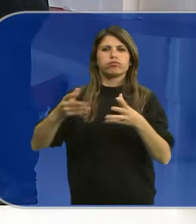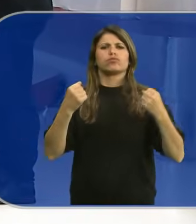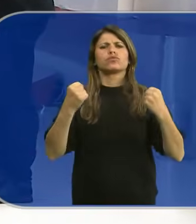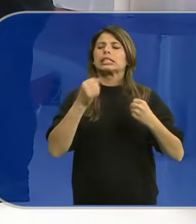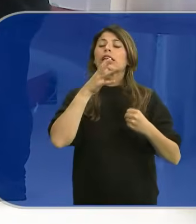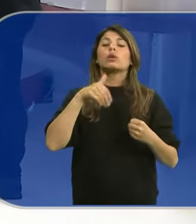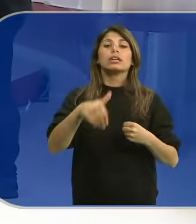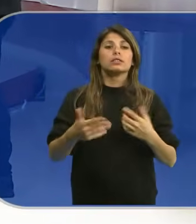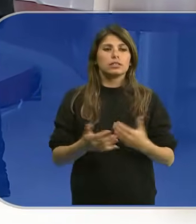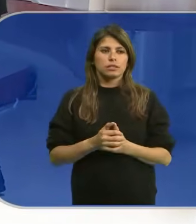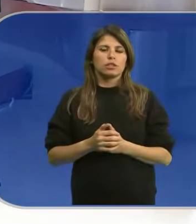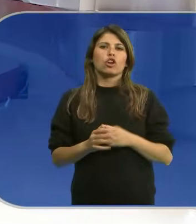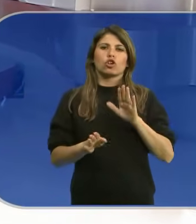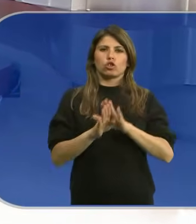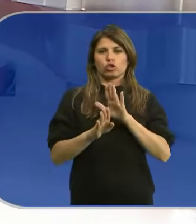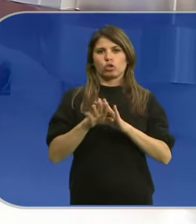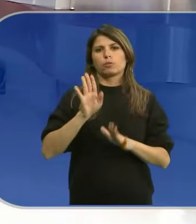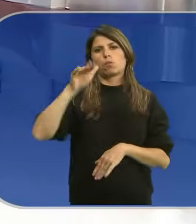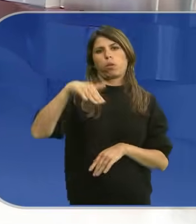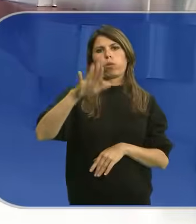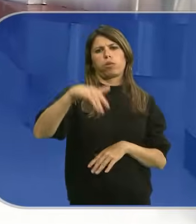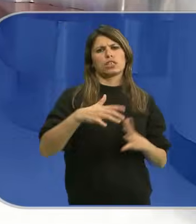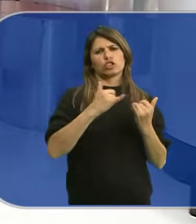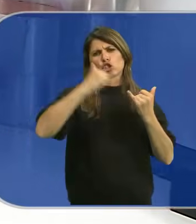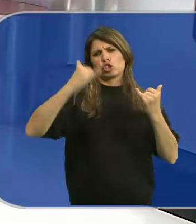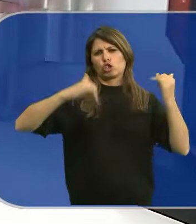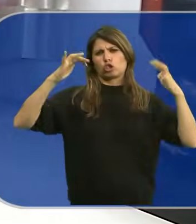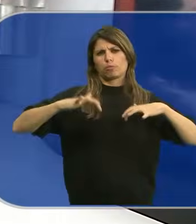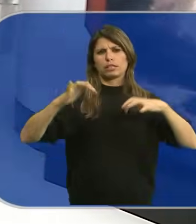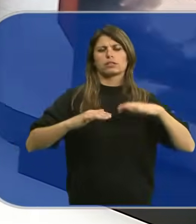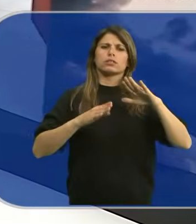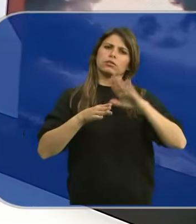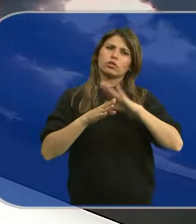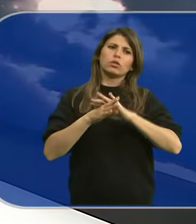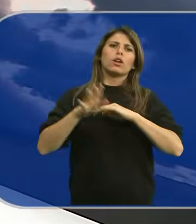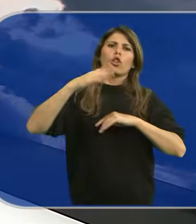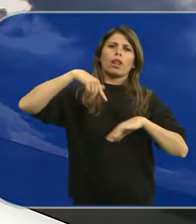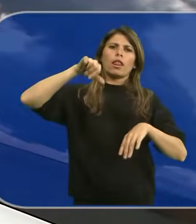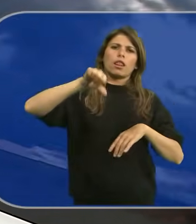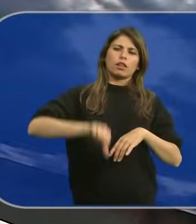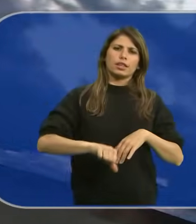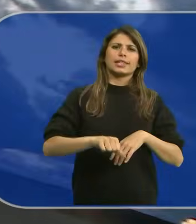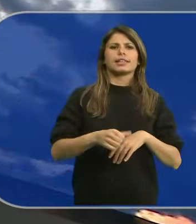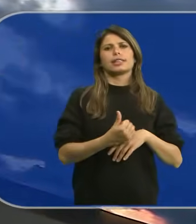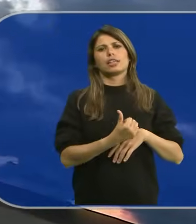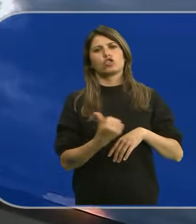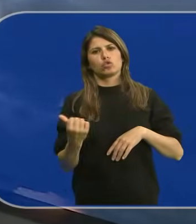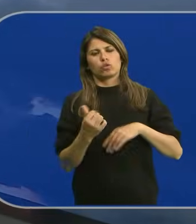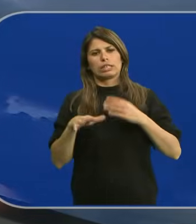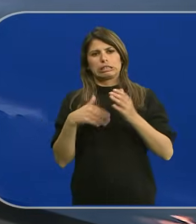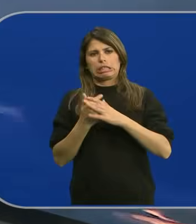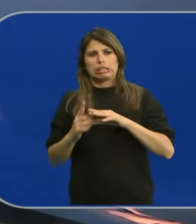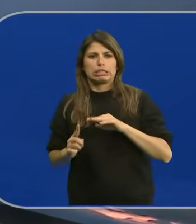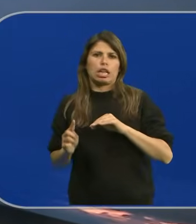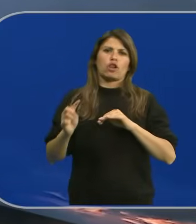las próximas horas, Sergio? Continúa la inestabilidad y se mantienen las tormentas. Antonio, se van a trasladar desde zonas del suroeste hacia el noroeste durante esta próxima